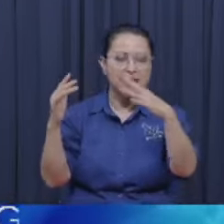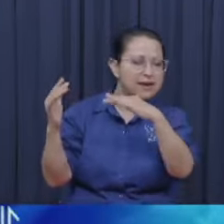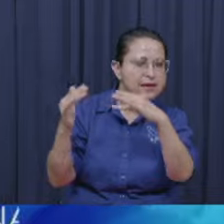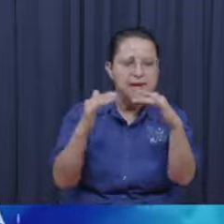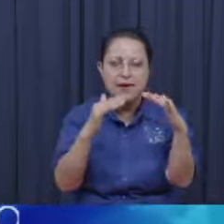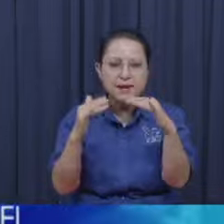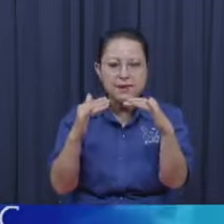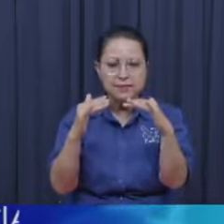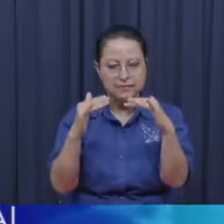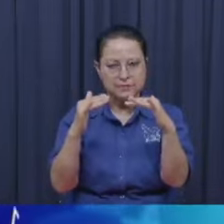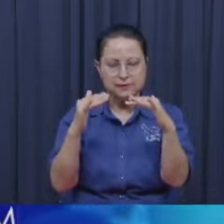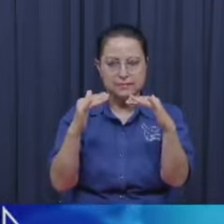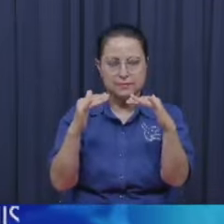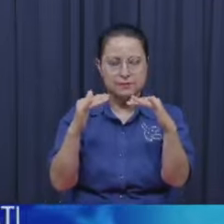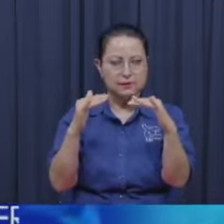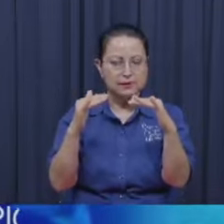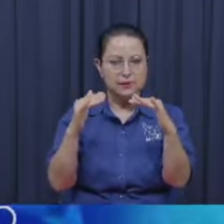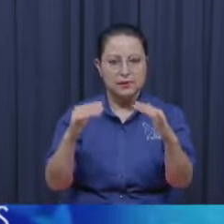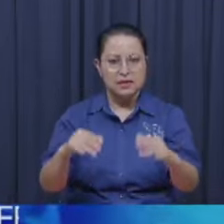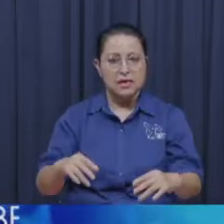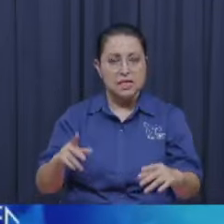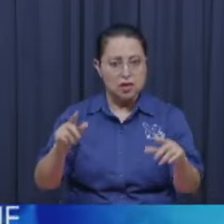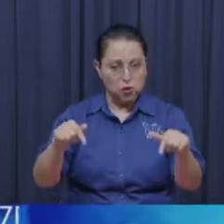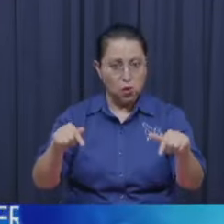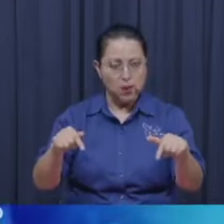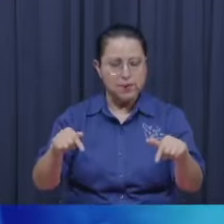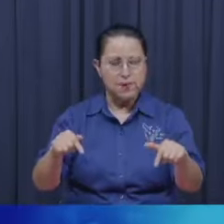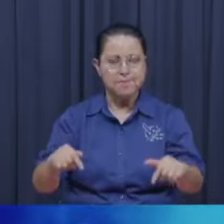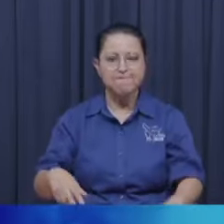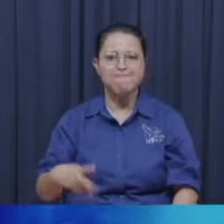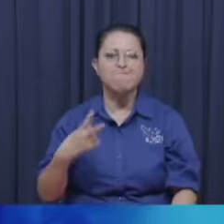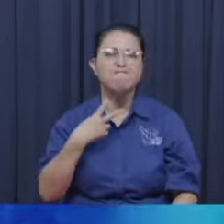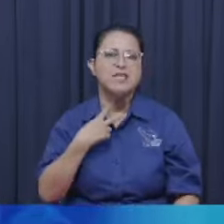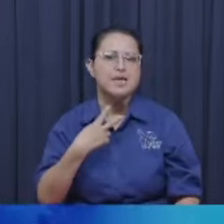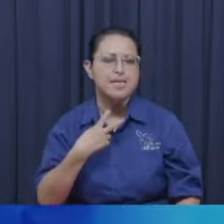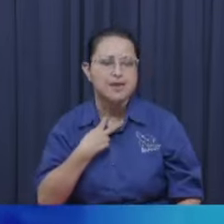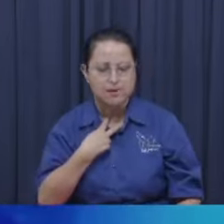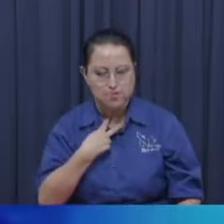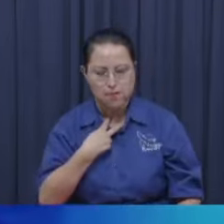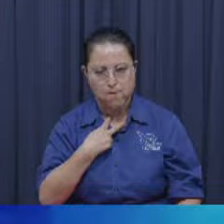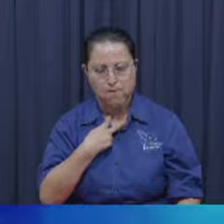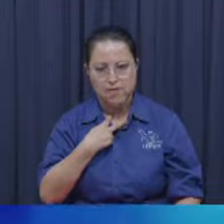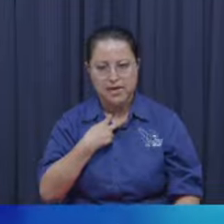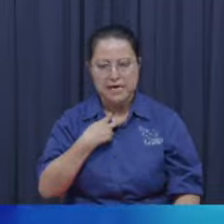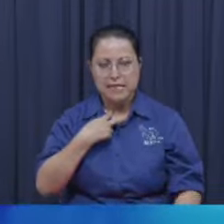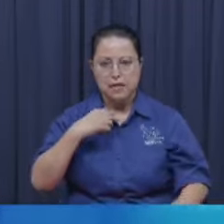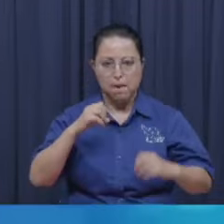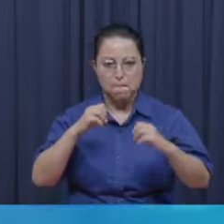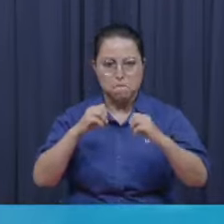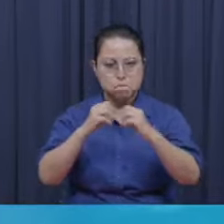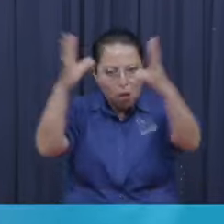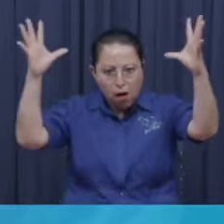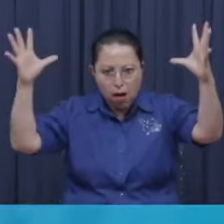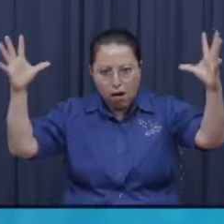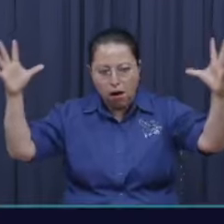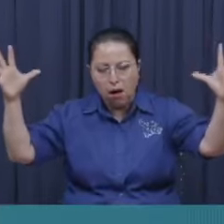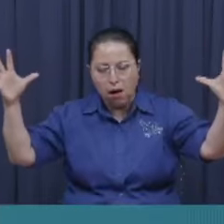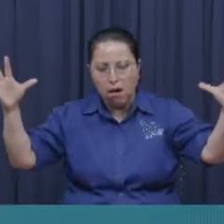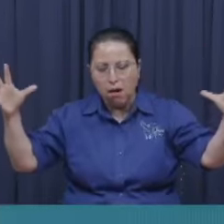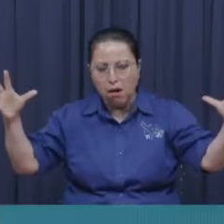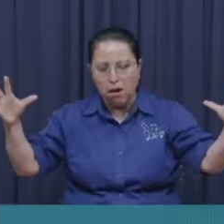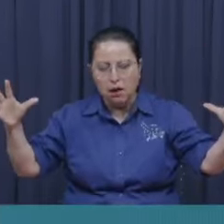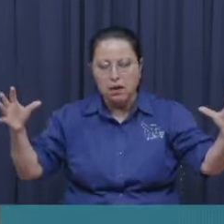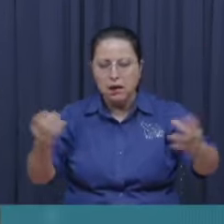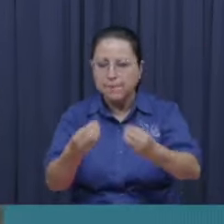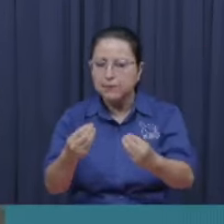esas magnitudes, pero ahora estamos ante el peligro de una guerra nuclear, ¿verdad? Que esa sí sería mucho más destructiva que la